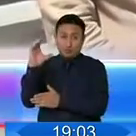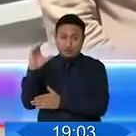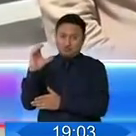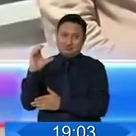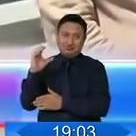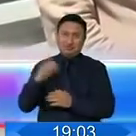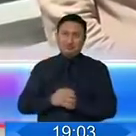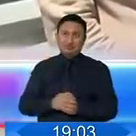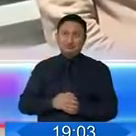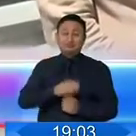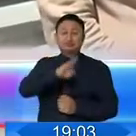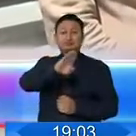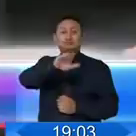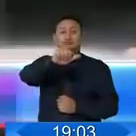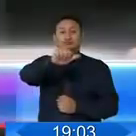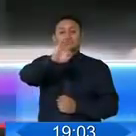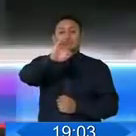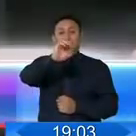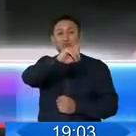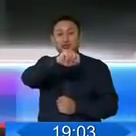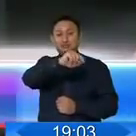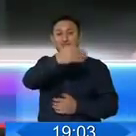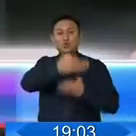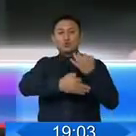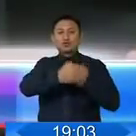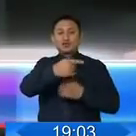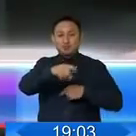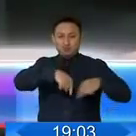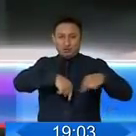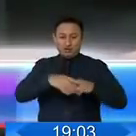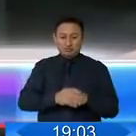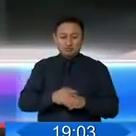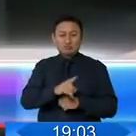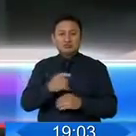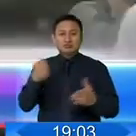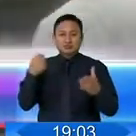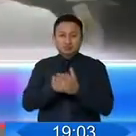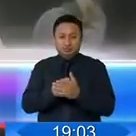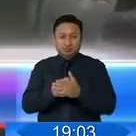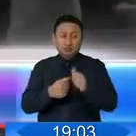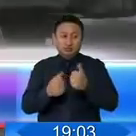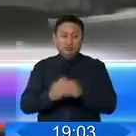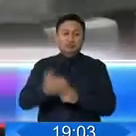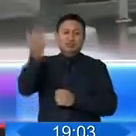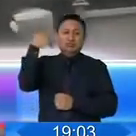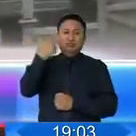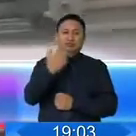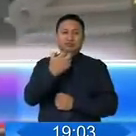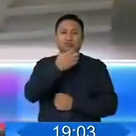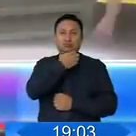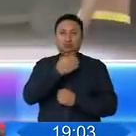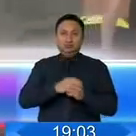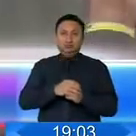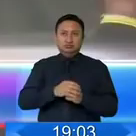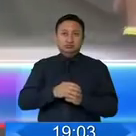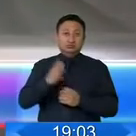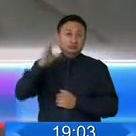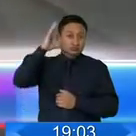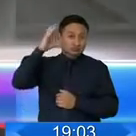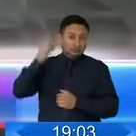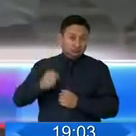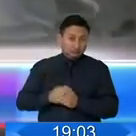concuerda Guillermo Abad de Justicia Vial, para quien este accidente de tránsito se suma a otro ocurrido el pasado 13 de agosto en la vía